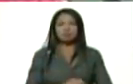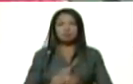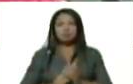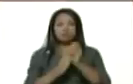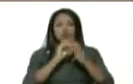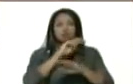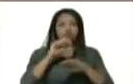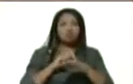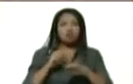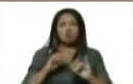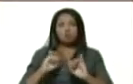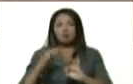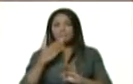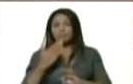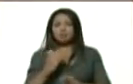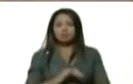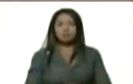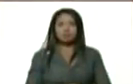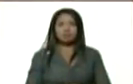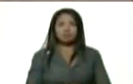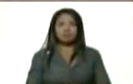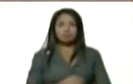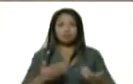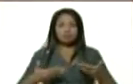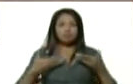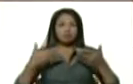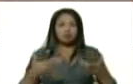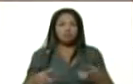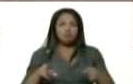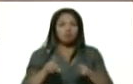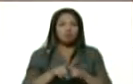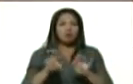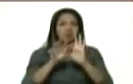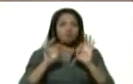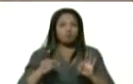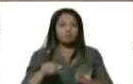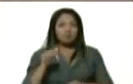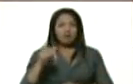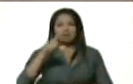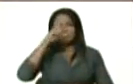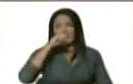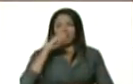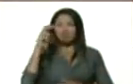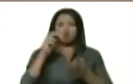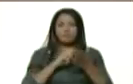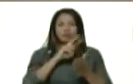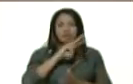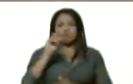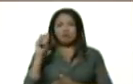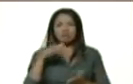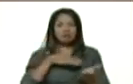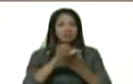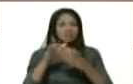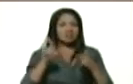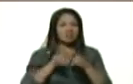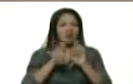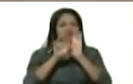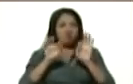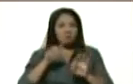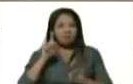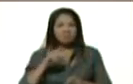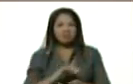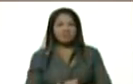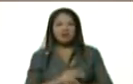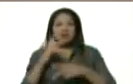dirección nacional, que le entreguemos para este año 2020 garantizar